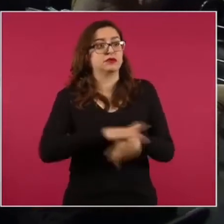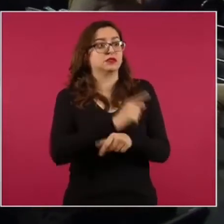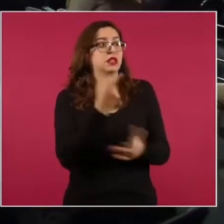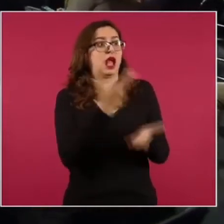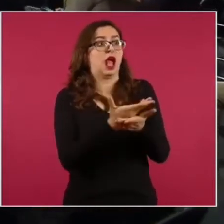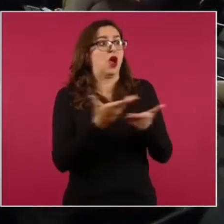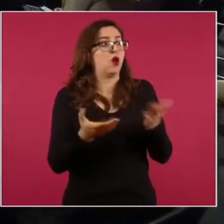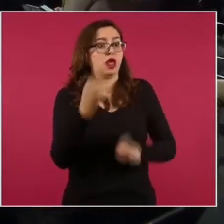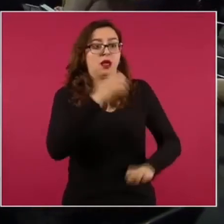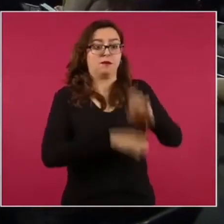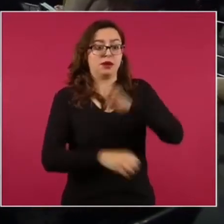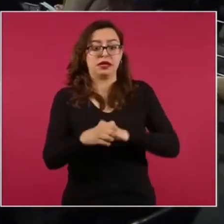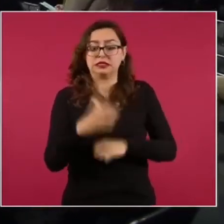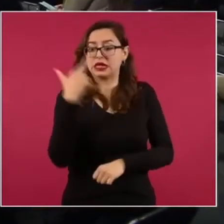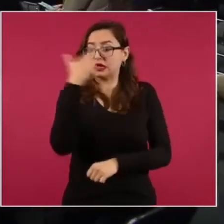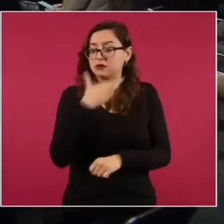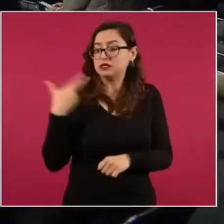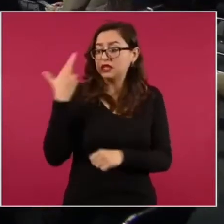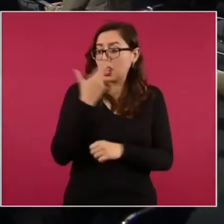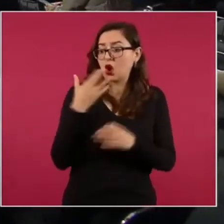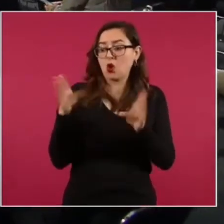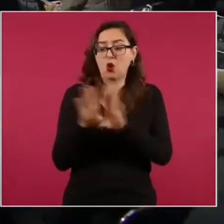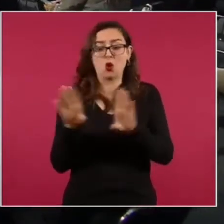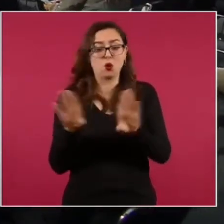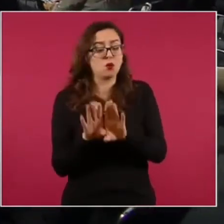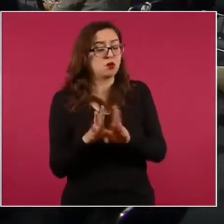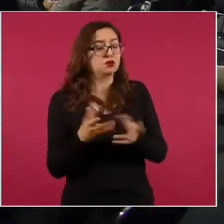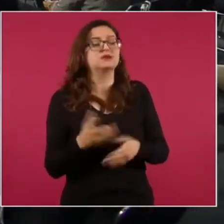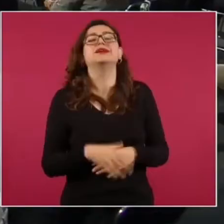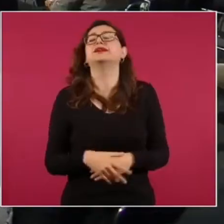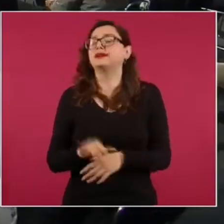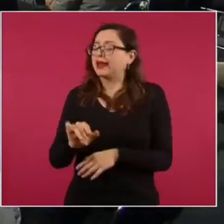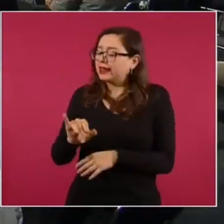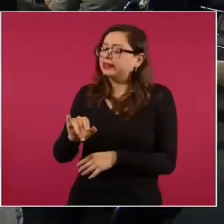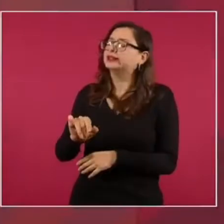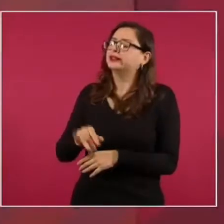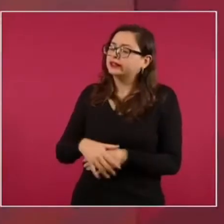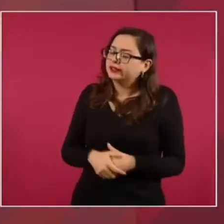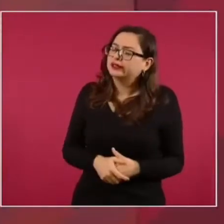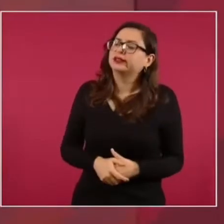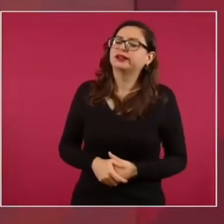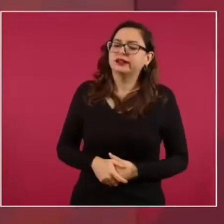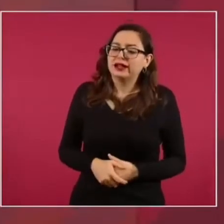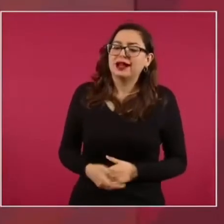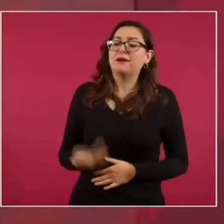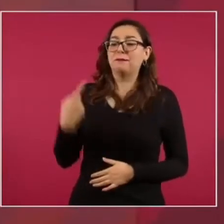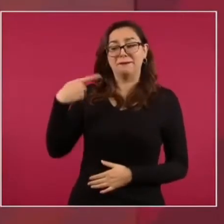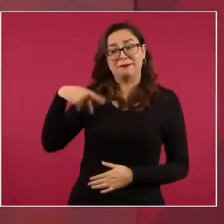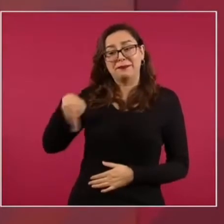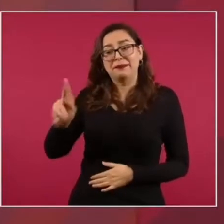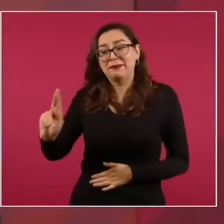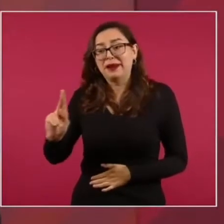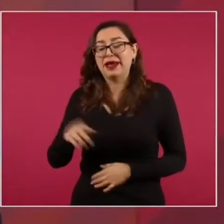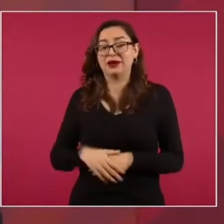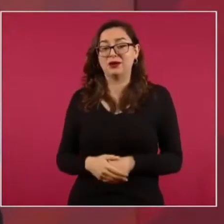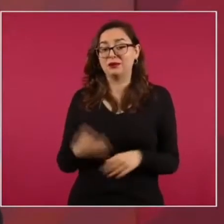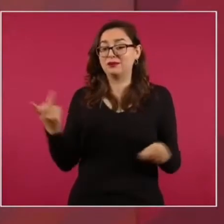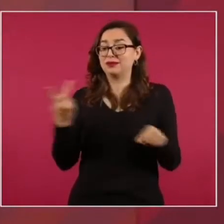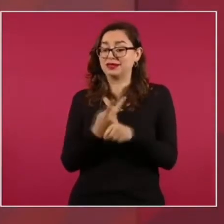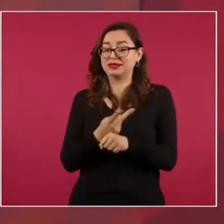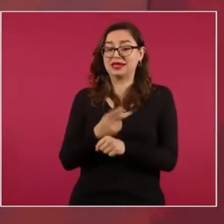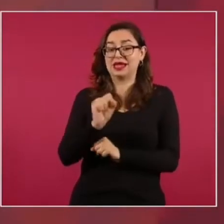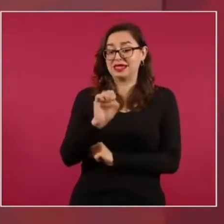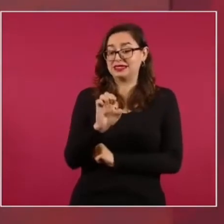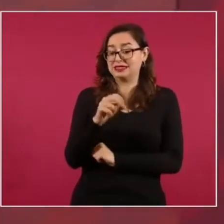tener capacidad ni conocen sí, ni saben. nada más que Senacica